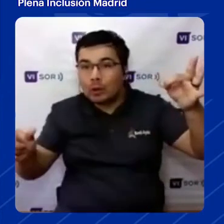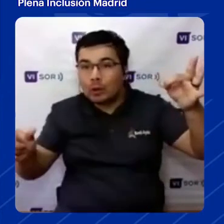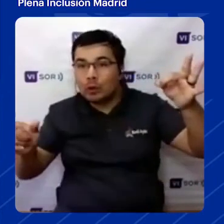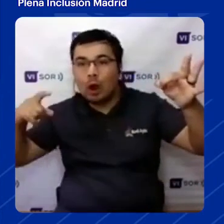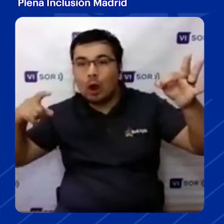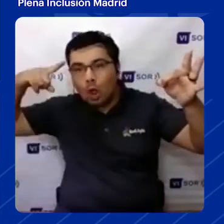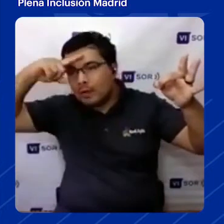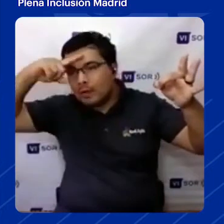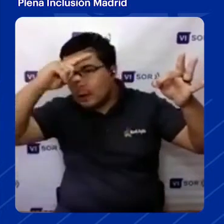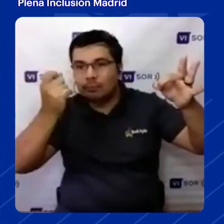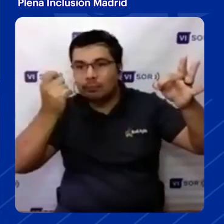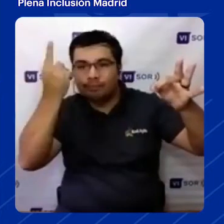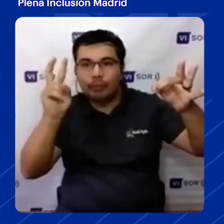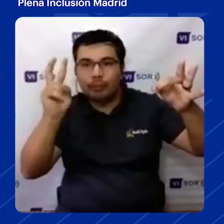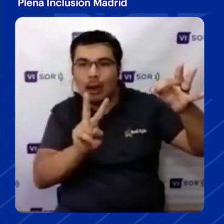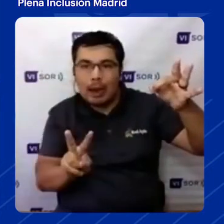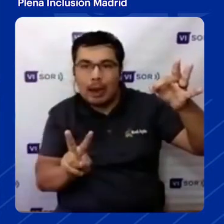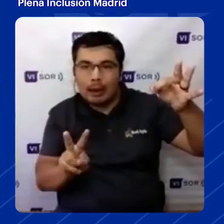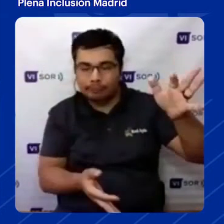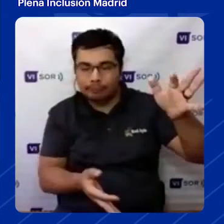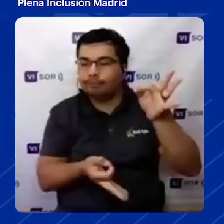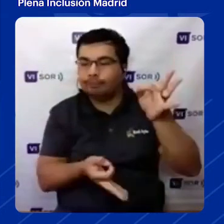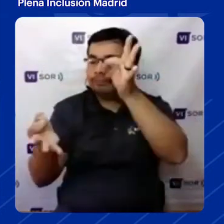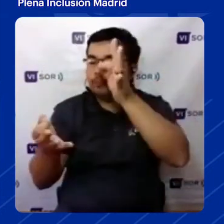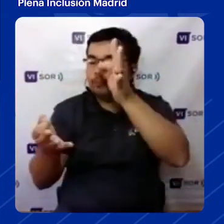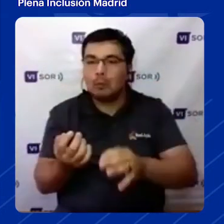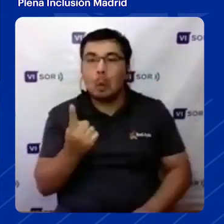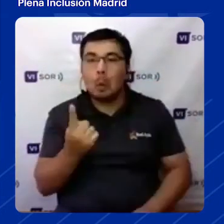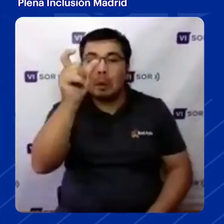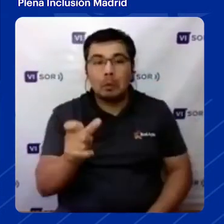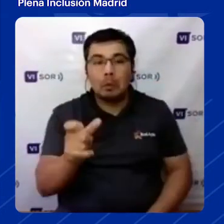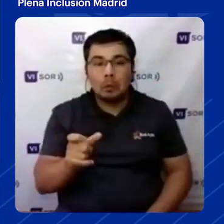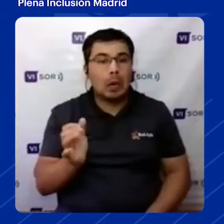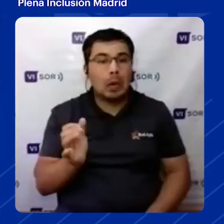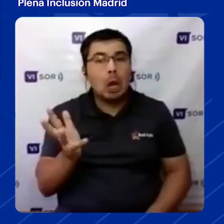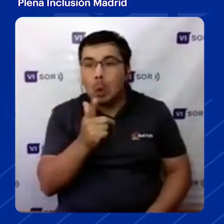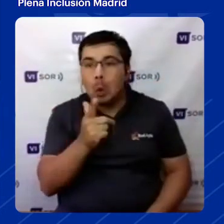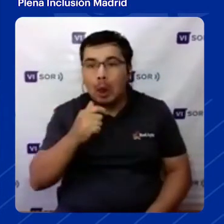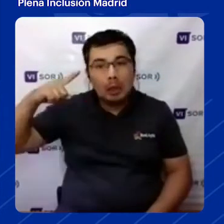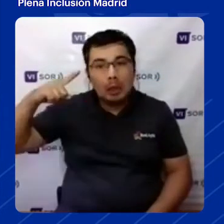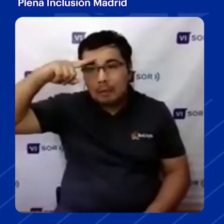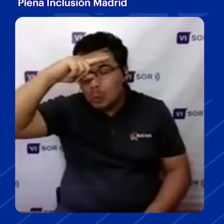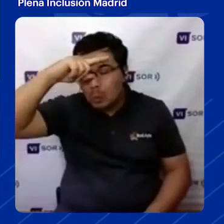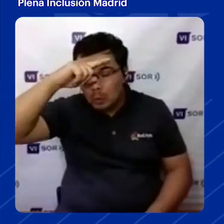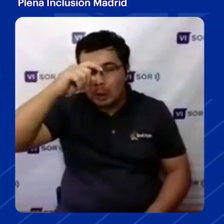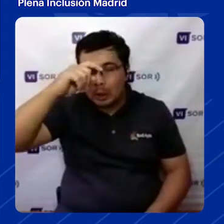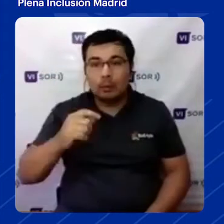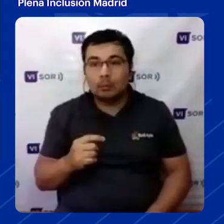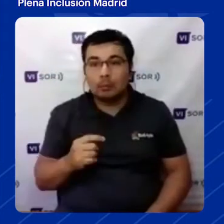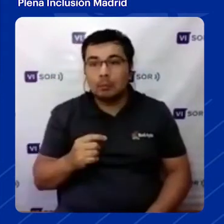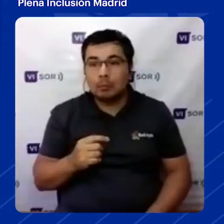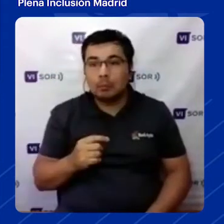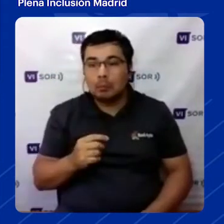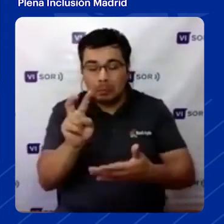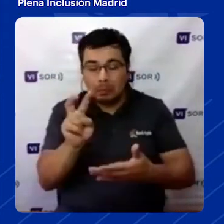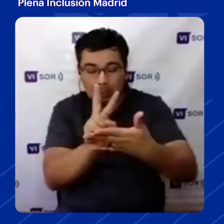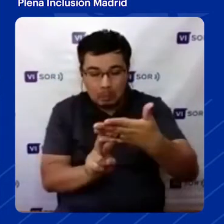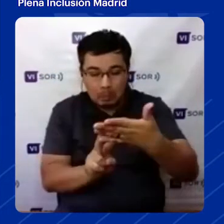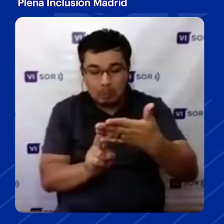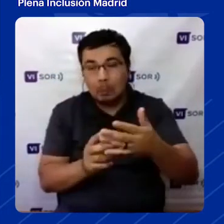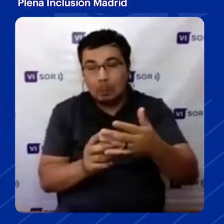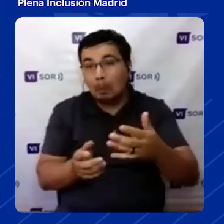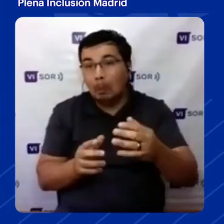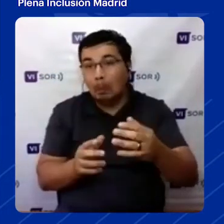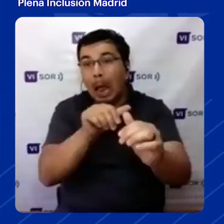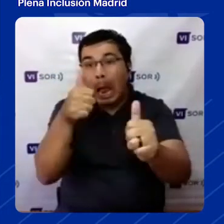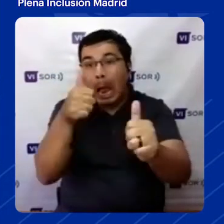es muy importante. Para una persona que no tiene dificultad de comprensión, acercarse a un texto de lectura fácil, bueno, pues sí, puede estar bien para iniciarse, para